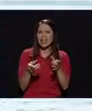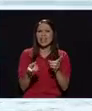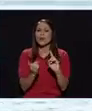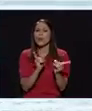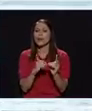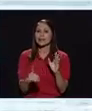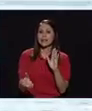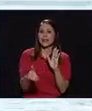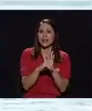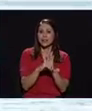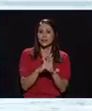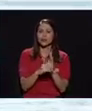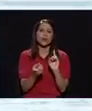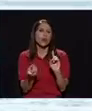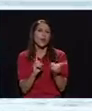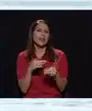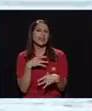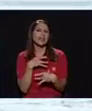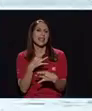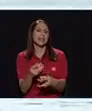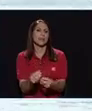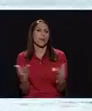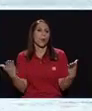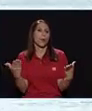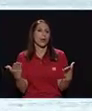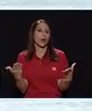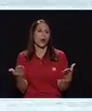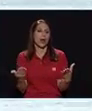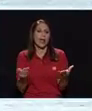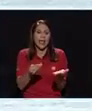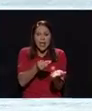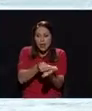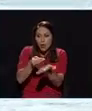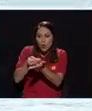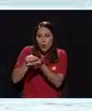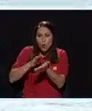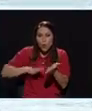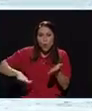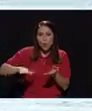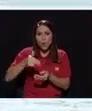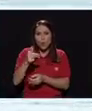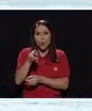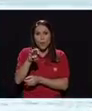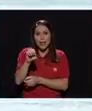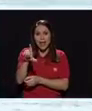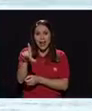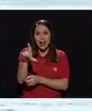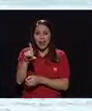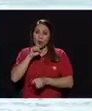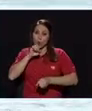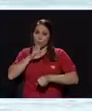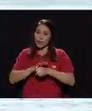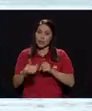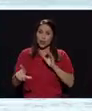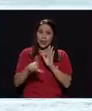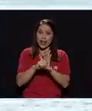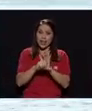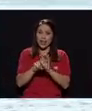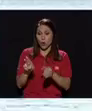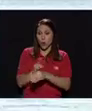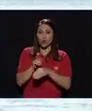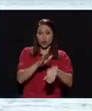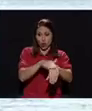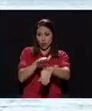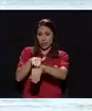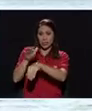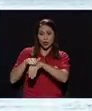derechos, el interés público en humedales, el cumplimiento de ley, el uso de concesiones para